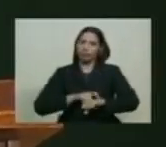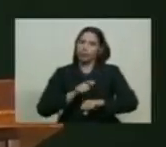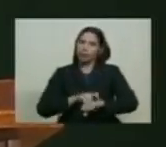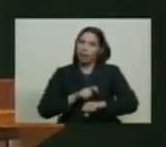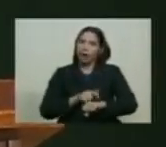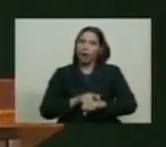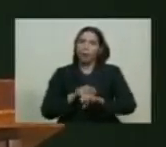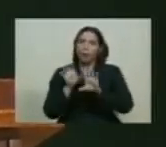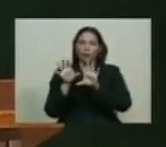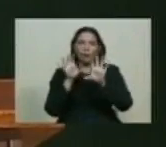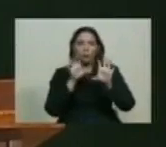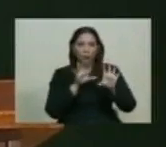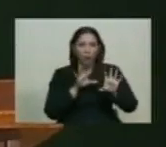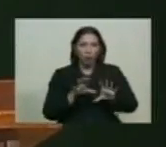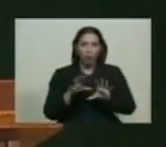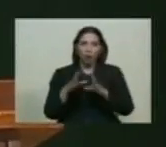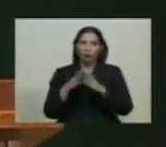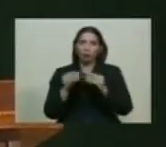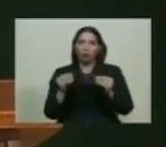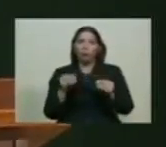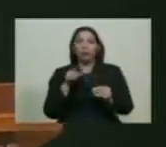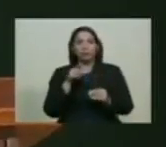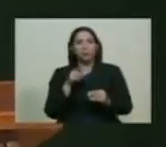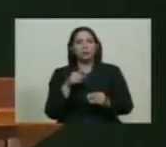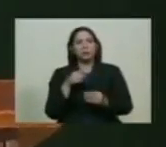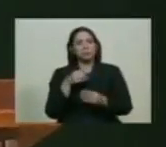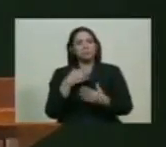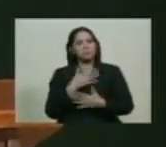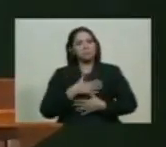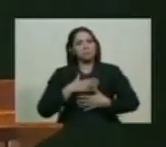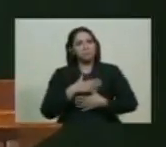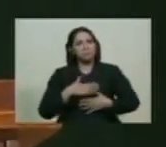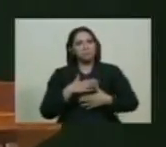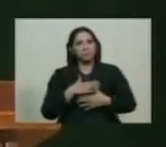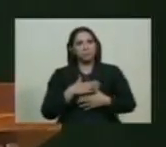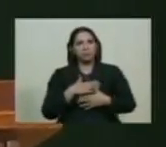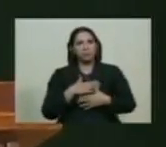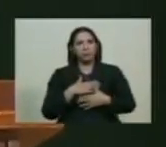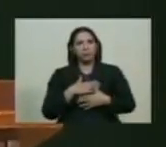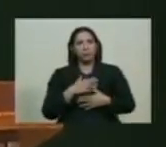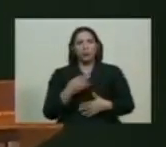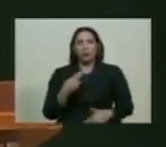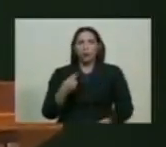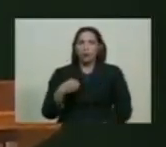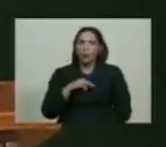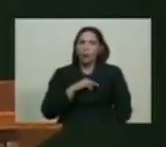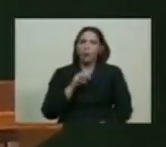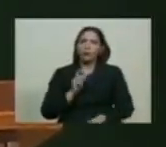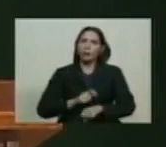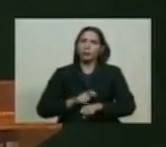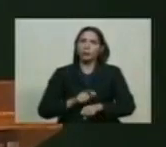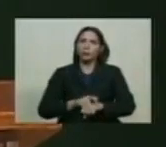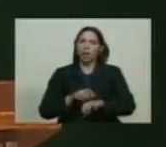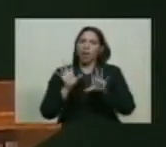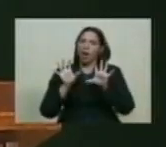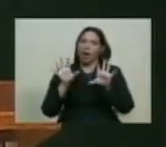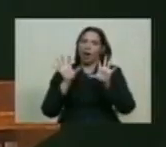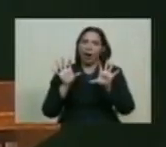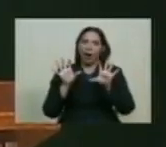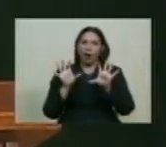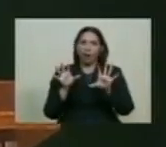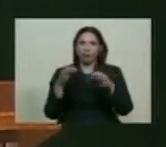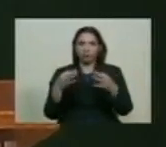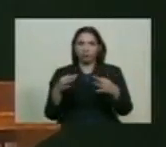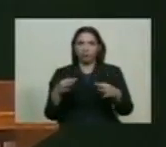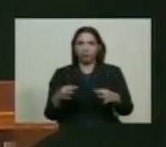ocurrencias y anécdotas más graciosas. Nuestros momentos que coloquialmente llamamos el chalequeo. Y sobre